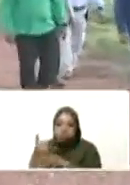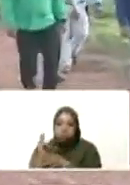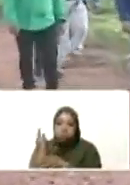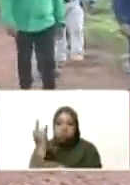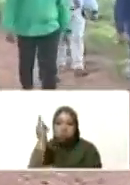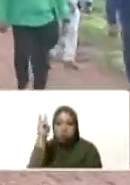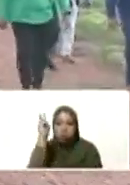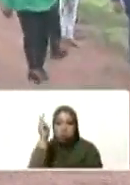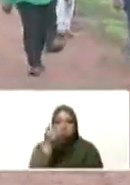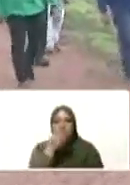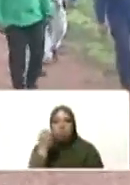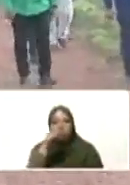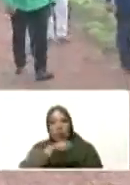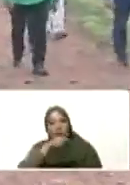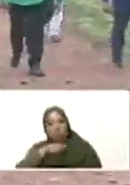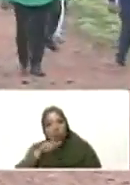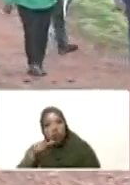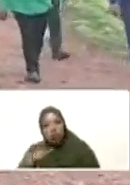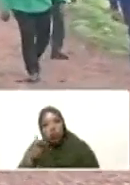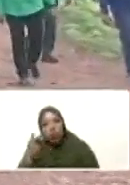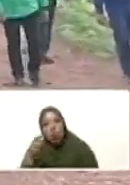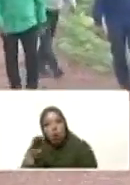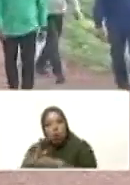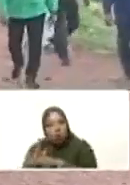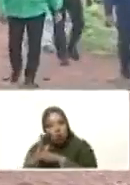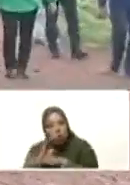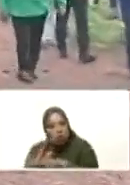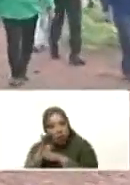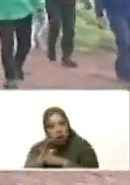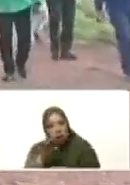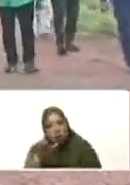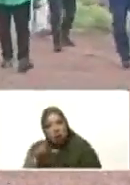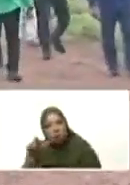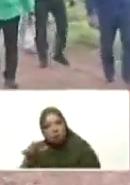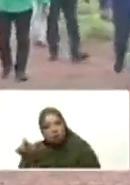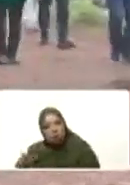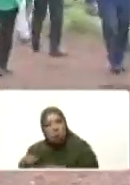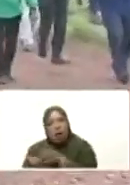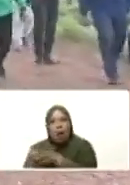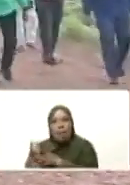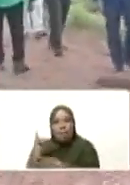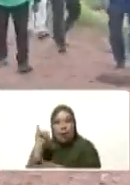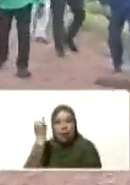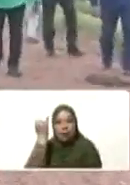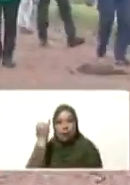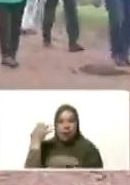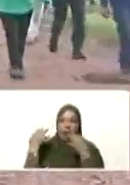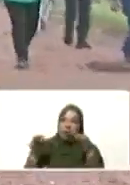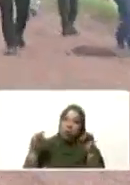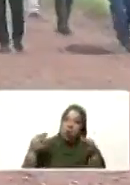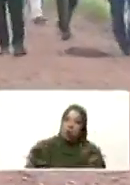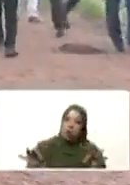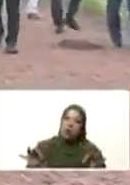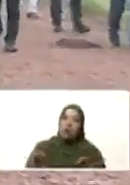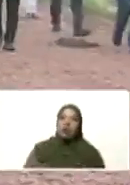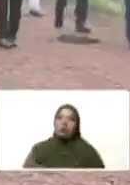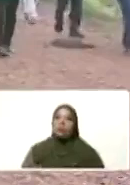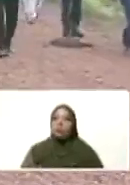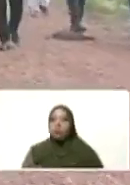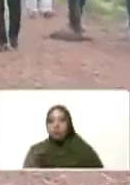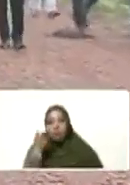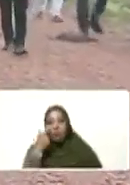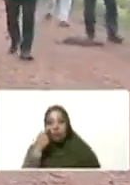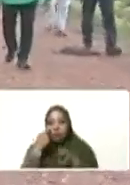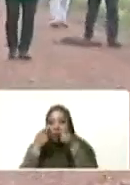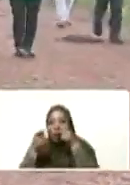que la gente de Oro Branco le ha hecho a estos cultivos. Y como usted le decía, este sistema de riego, que es un